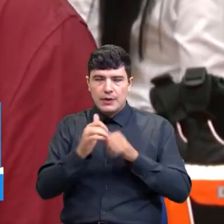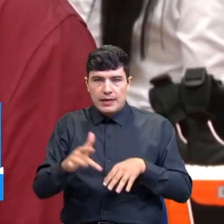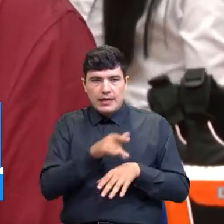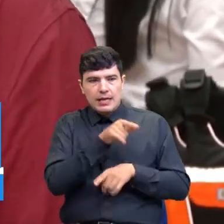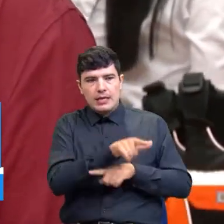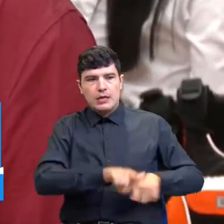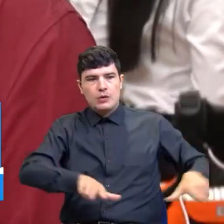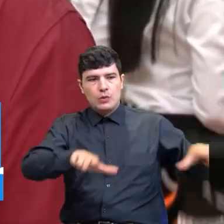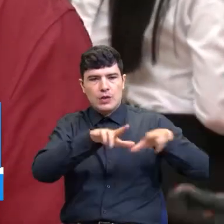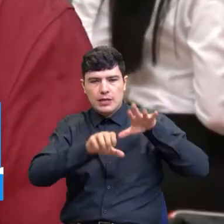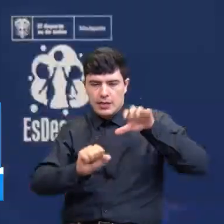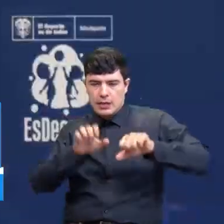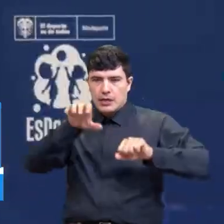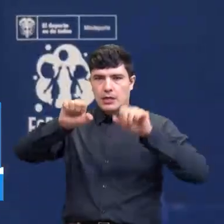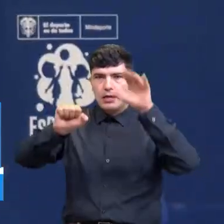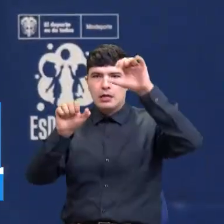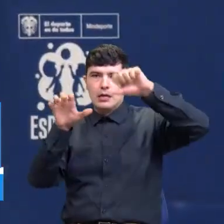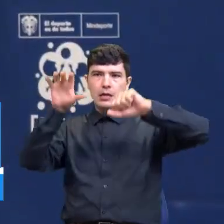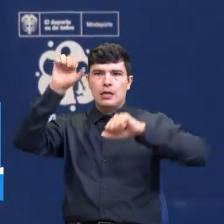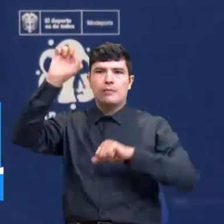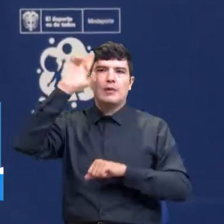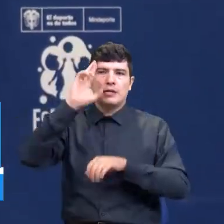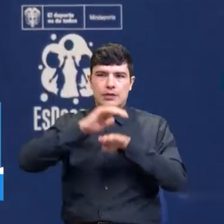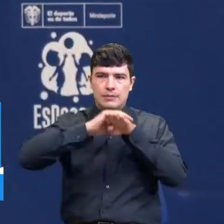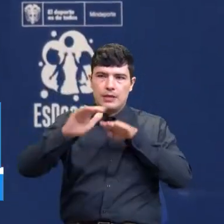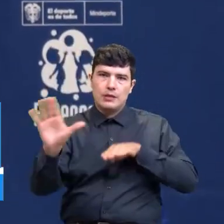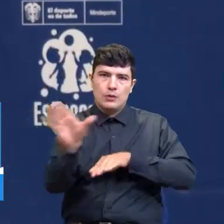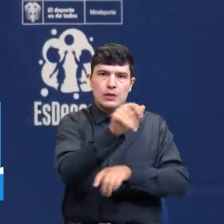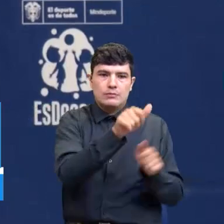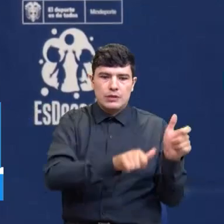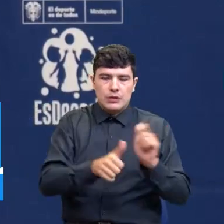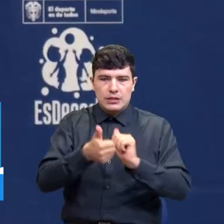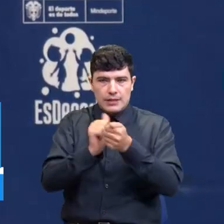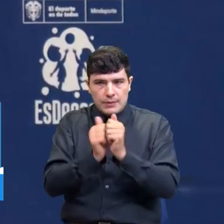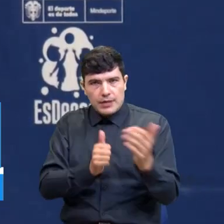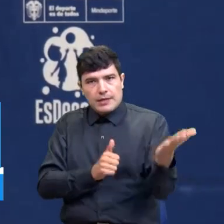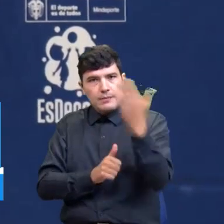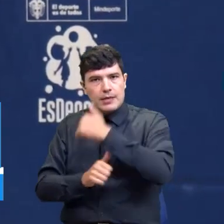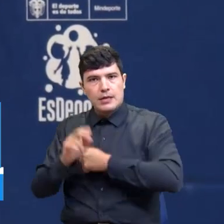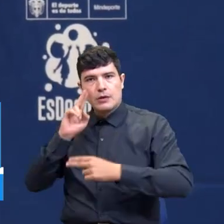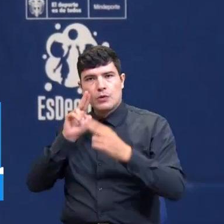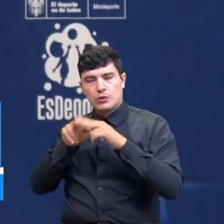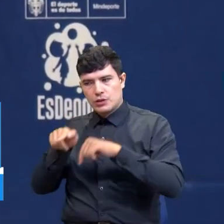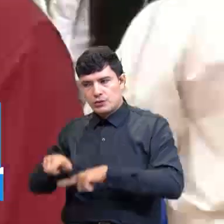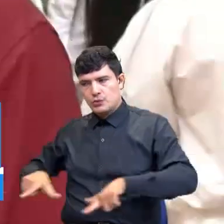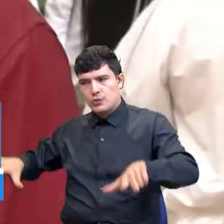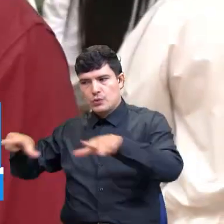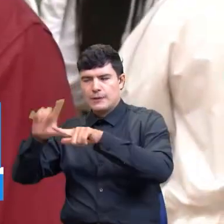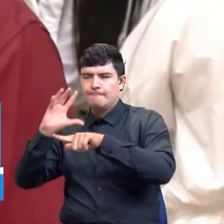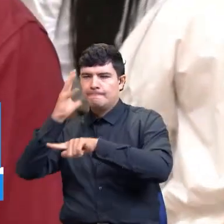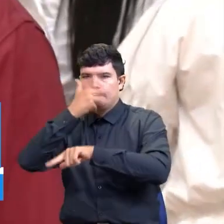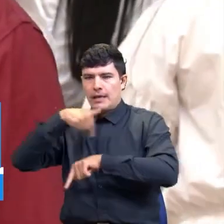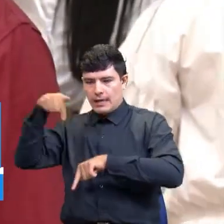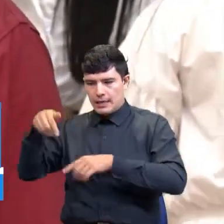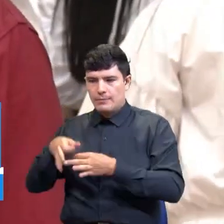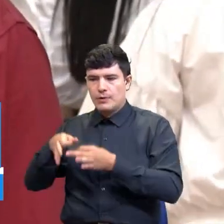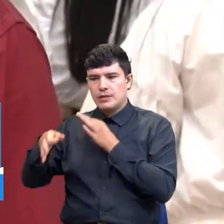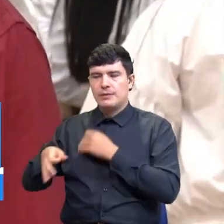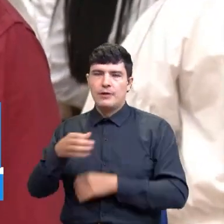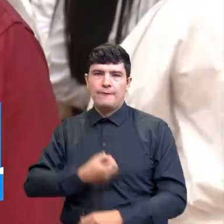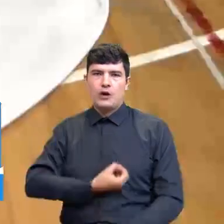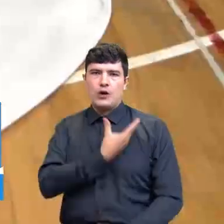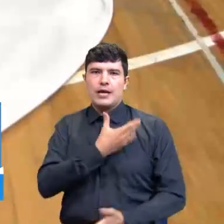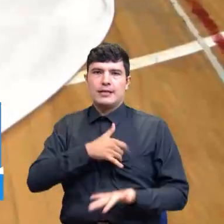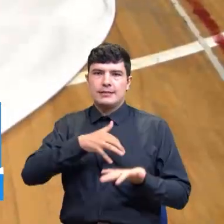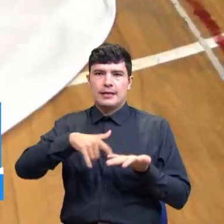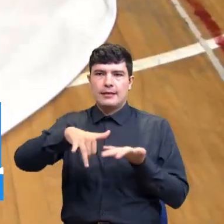lugar hermosísimo que invitamos a todos los deportistas a que conozcan esta belleza natural que está ubicada en nuestro querido municipio de Florián